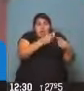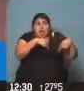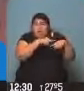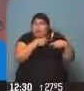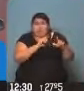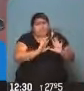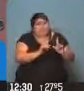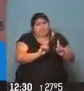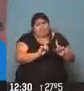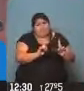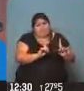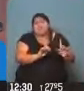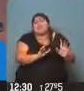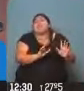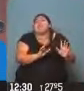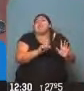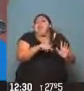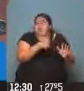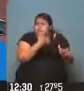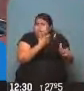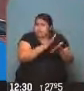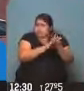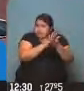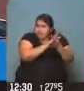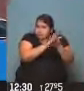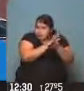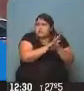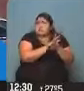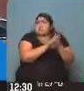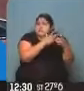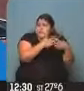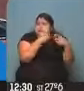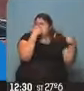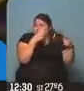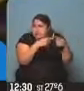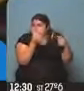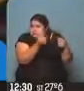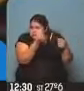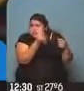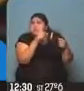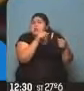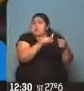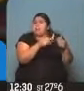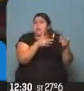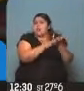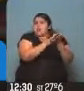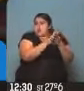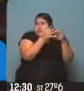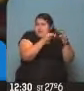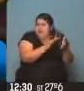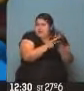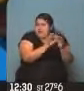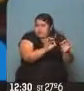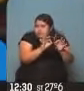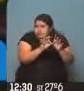sabemos que vamos permanentemente a resolver incertidumbres y desafíos cuanto antes se puedan más hablar mejor pero bueno a